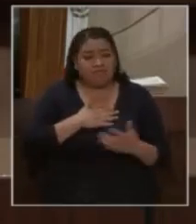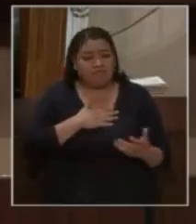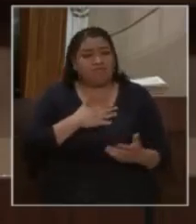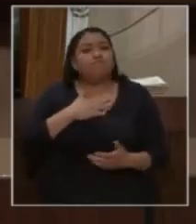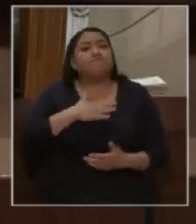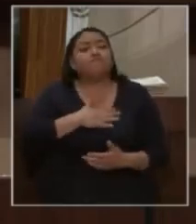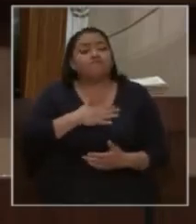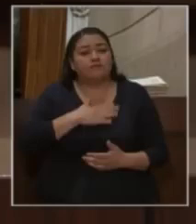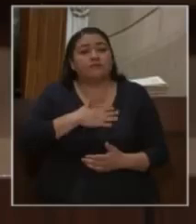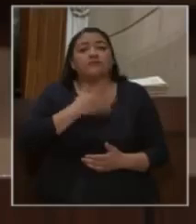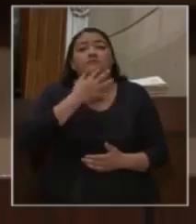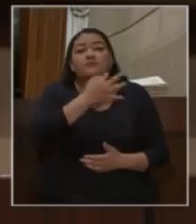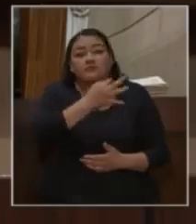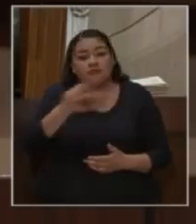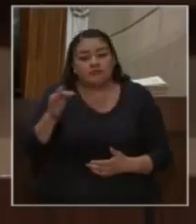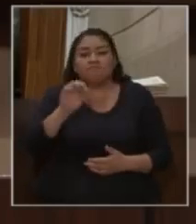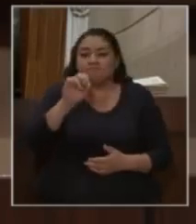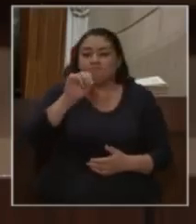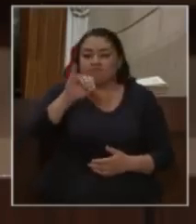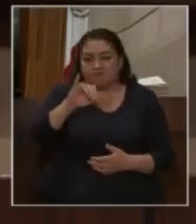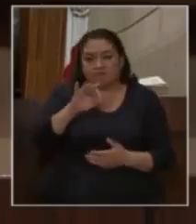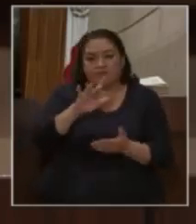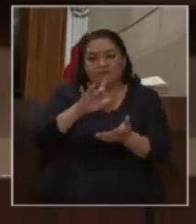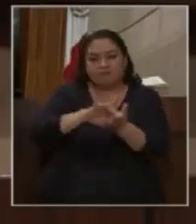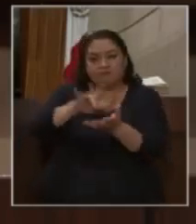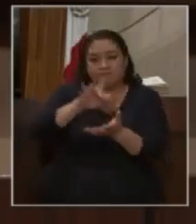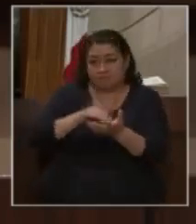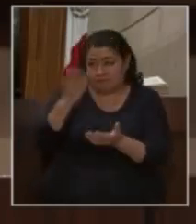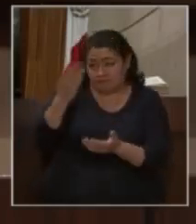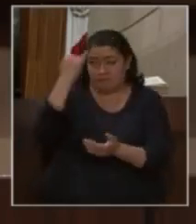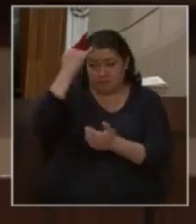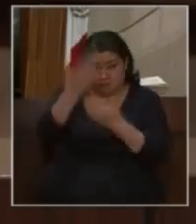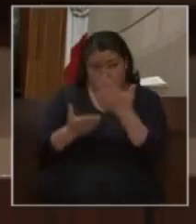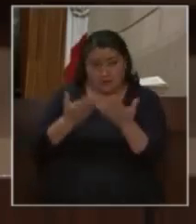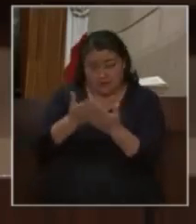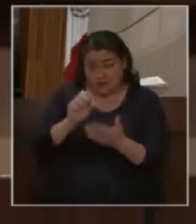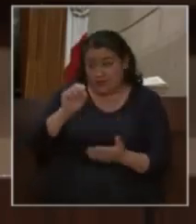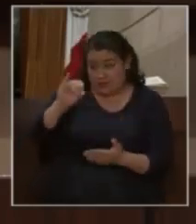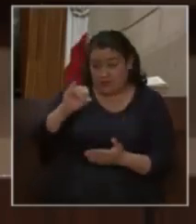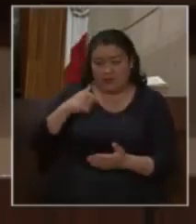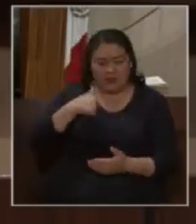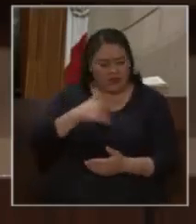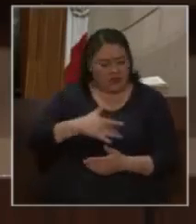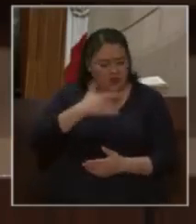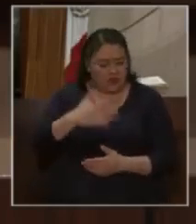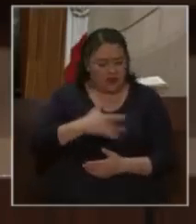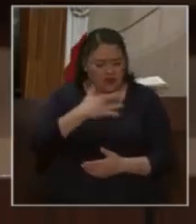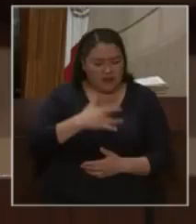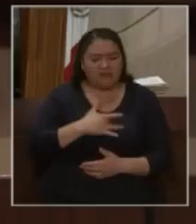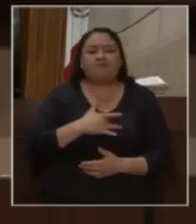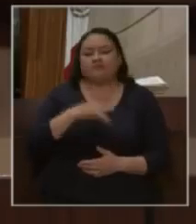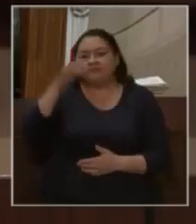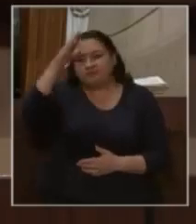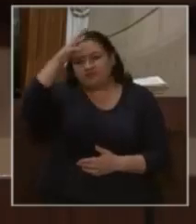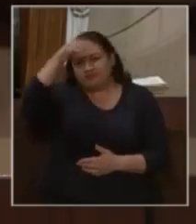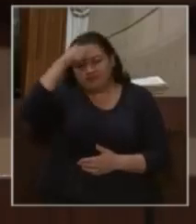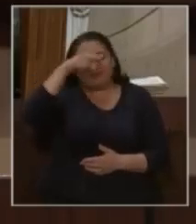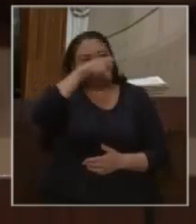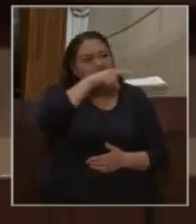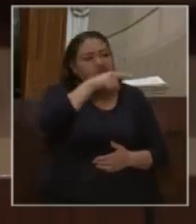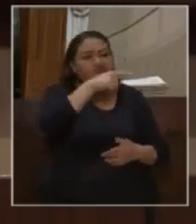me pronuncio a favor del proyecto que nos presenta el ponente y coincido en que debe revocarse